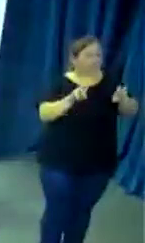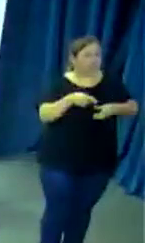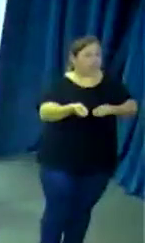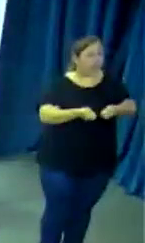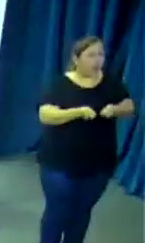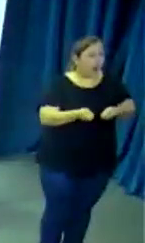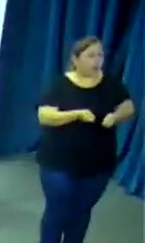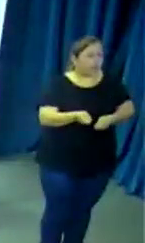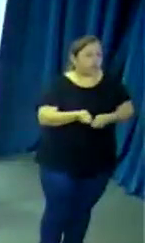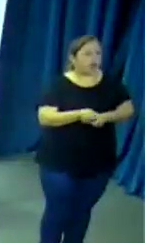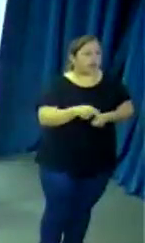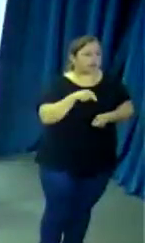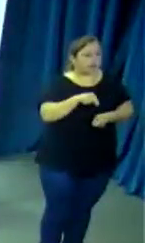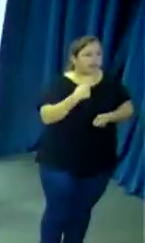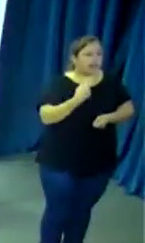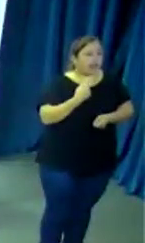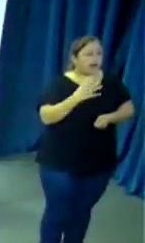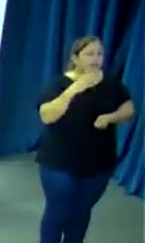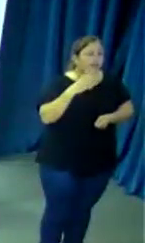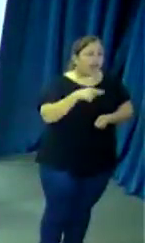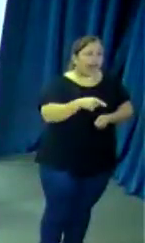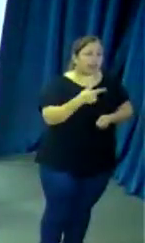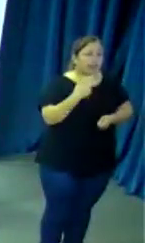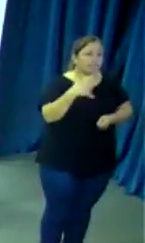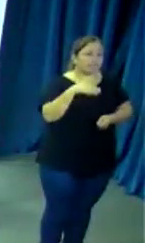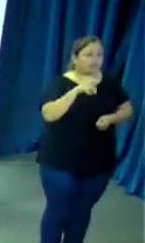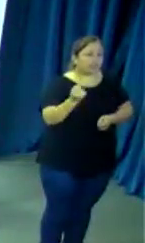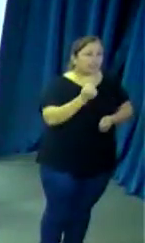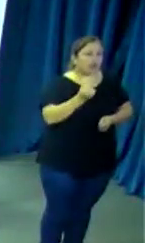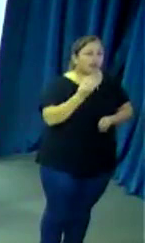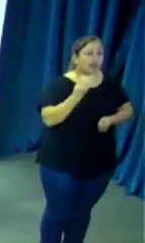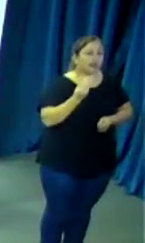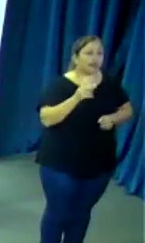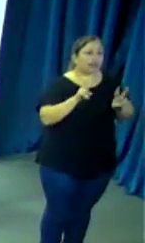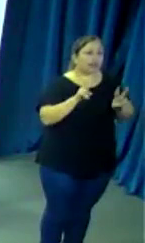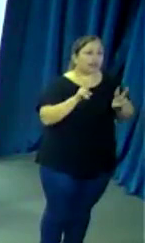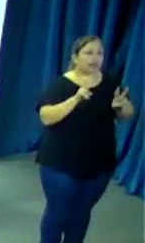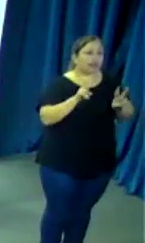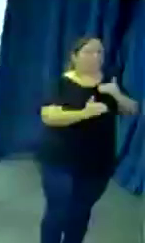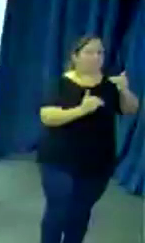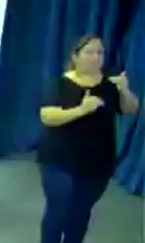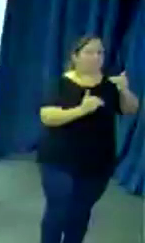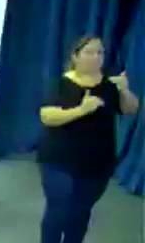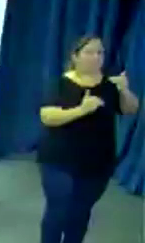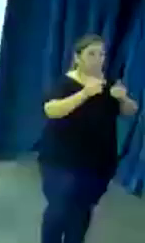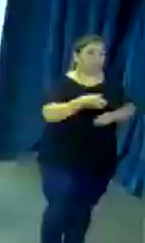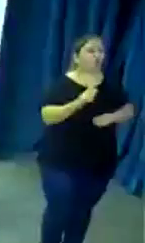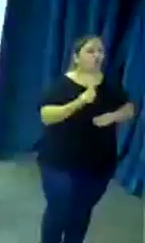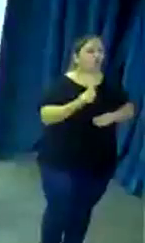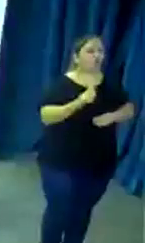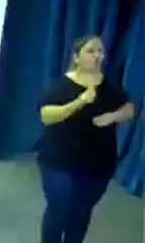regulaciones, creo que falta una pata muy importante, que es la capacitación del uso de la herramienta.